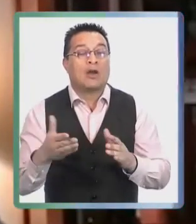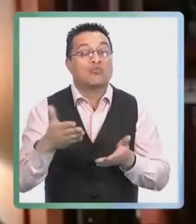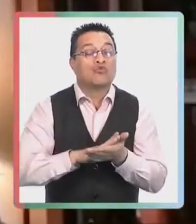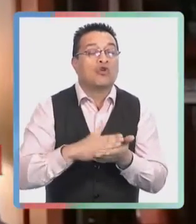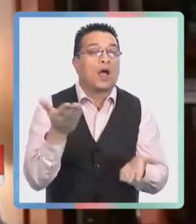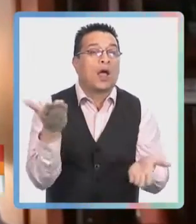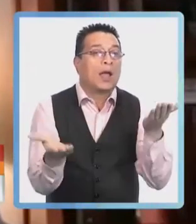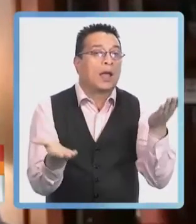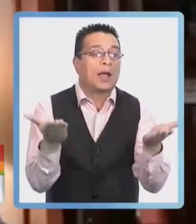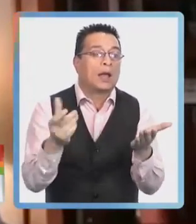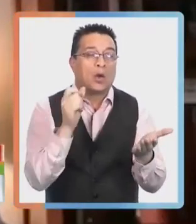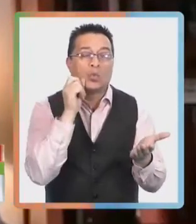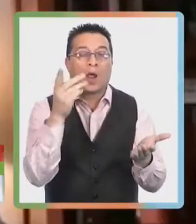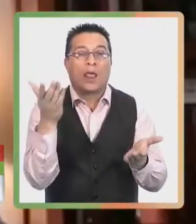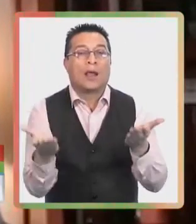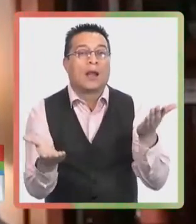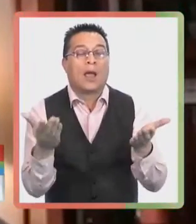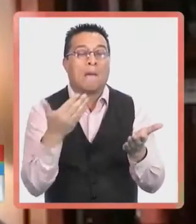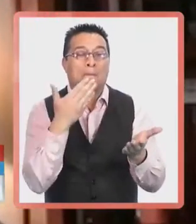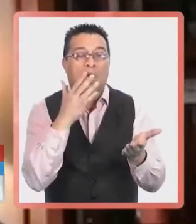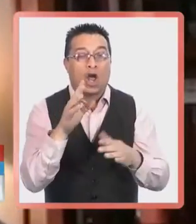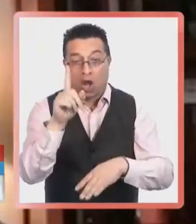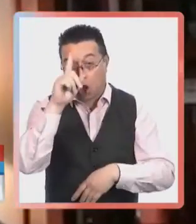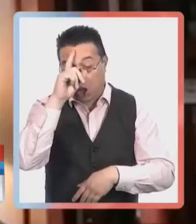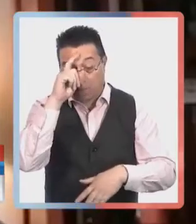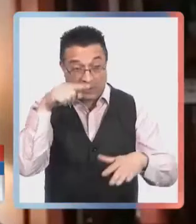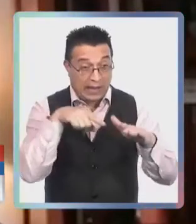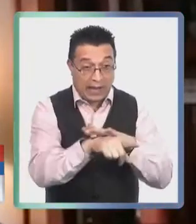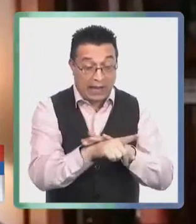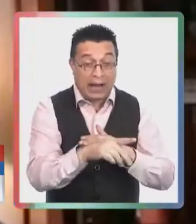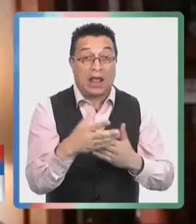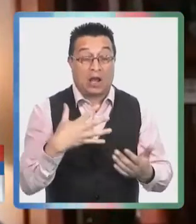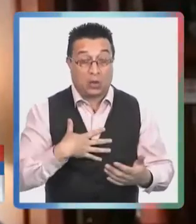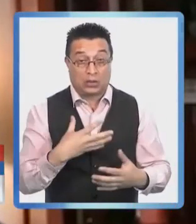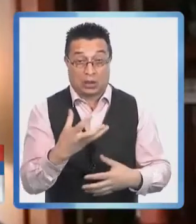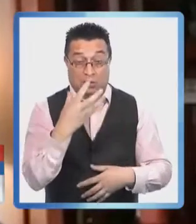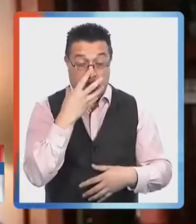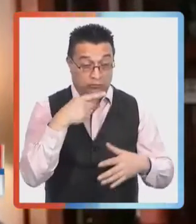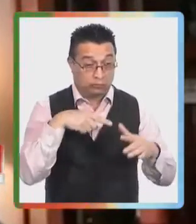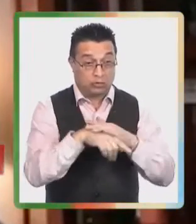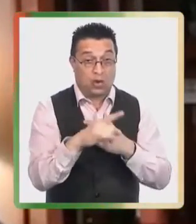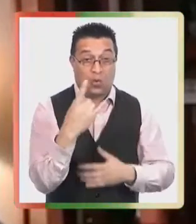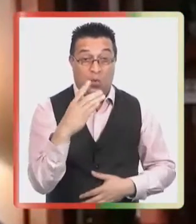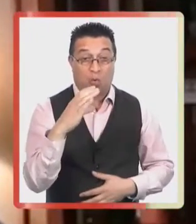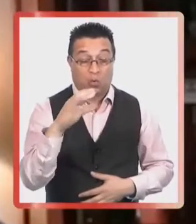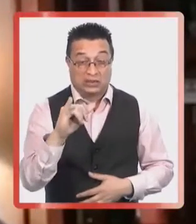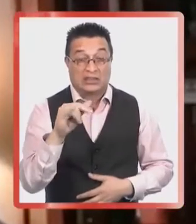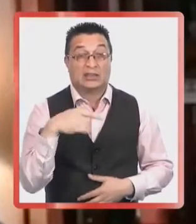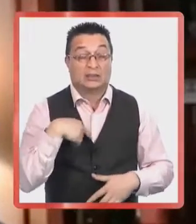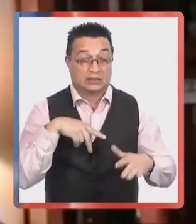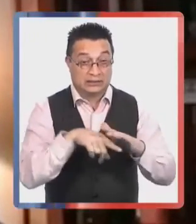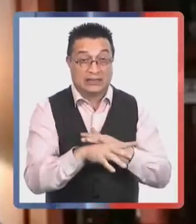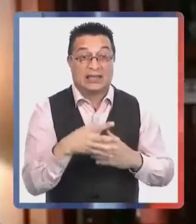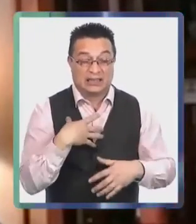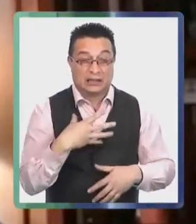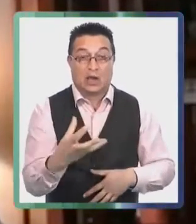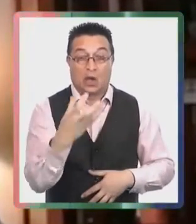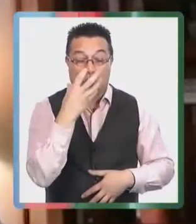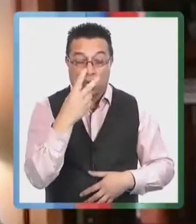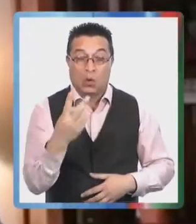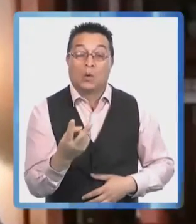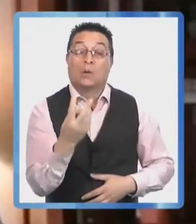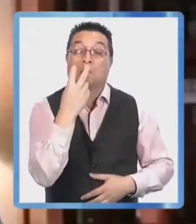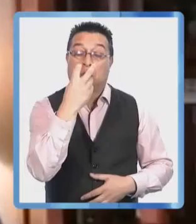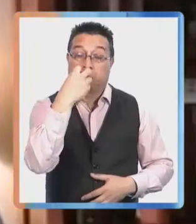morirse? ¿Eso es más grave o es menos grave que hospitalizarse en una unidad de tratamiento intensivo, de cuidados intensivos, que le pongan